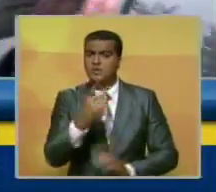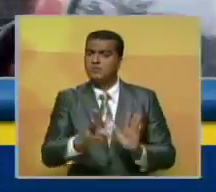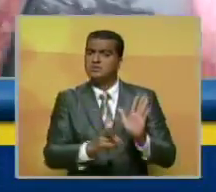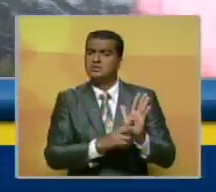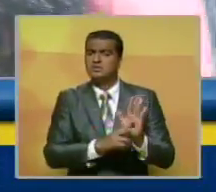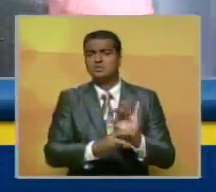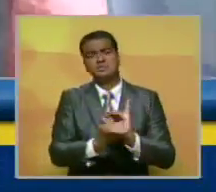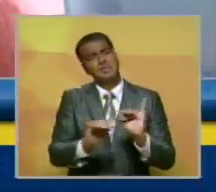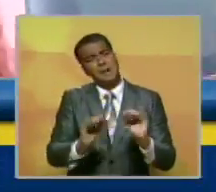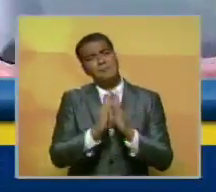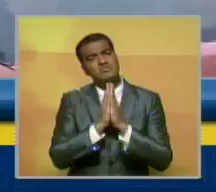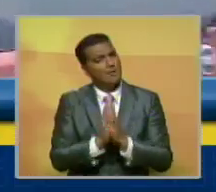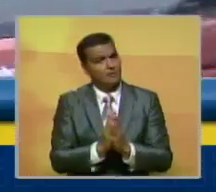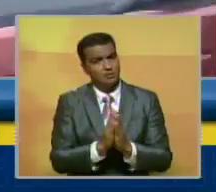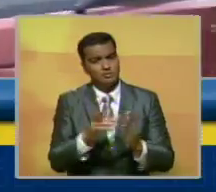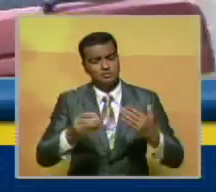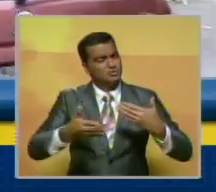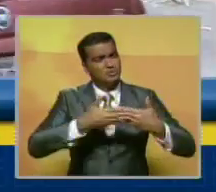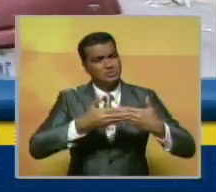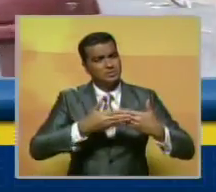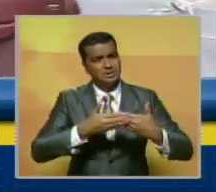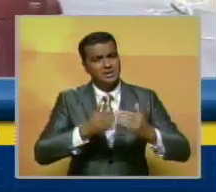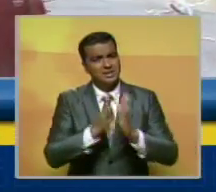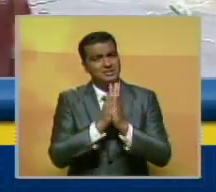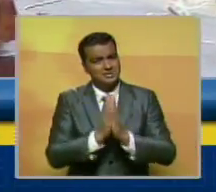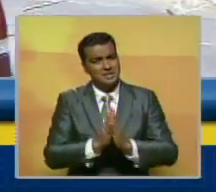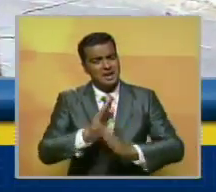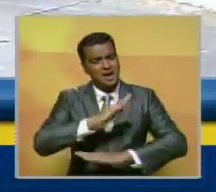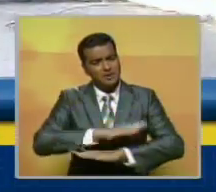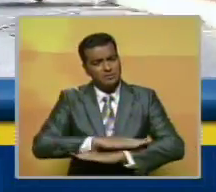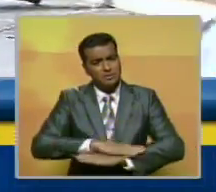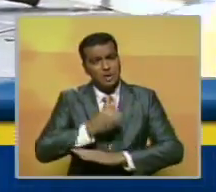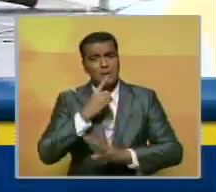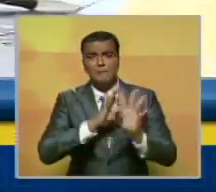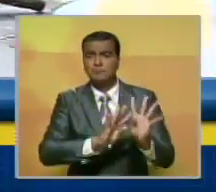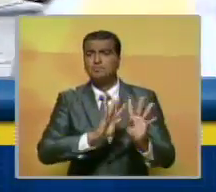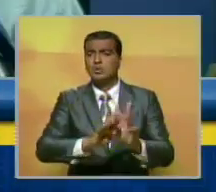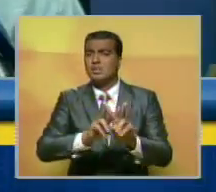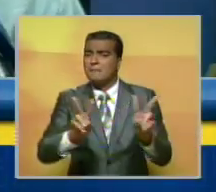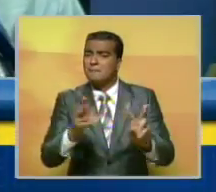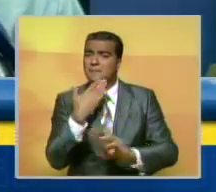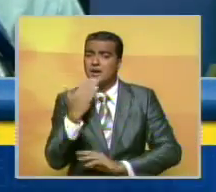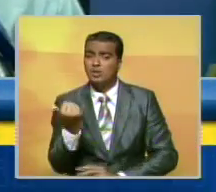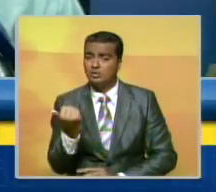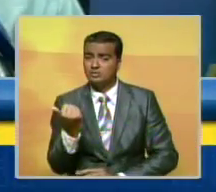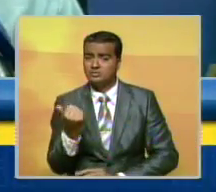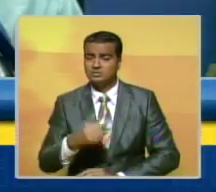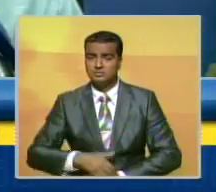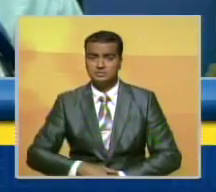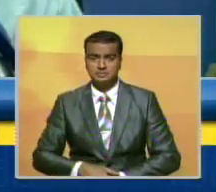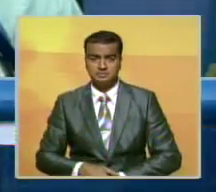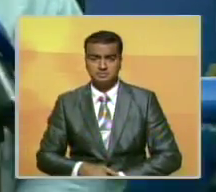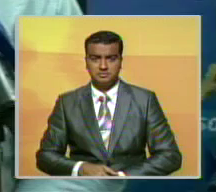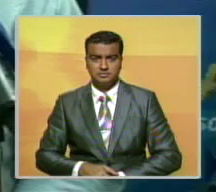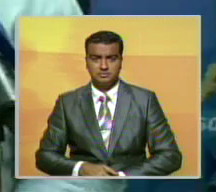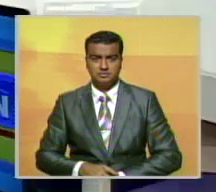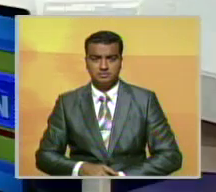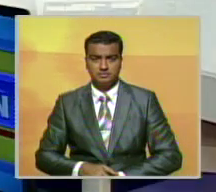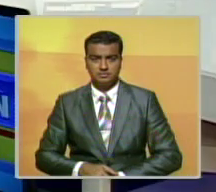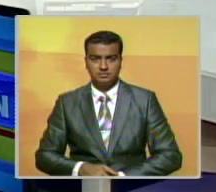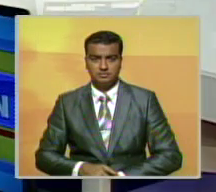vecinos no cerrar las calles y obedecer a las protestas pacíficas, ya que a su juicio estas acciones desvirtúan las